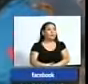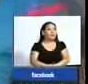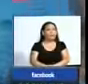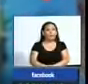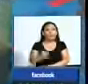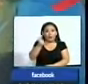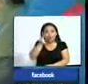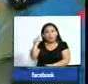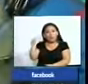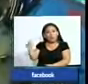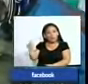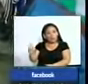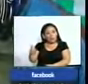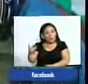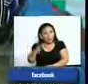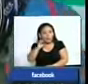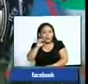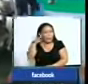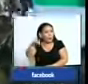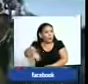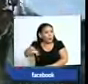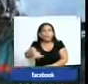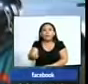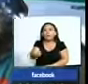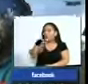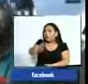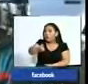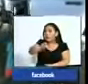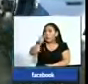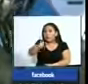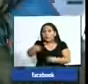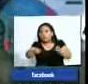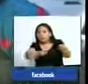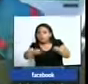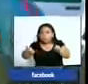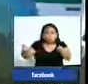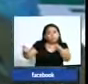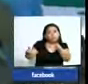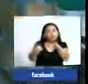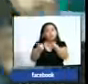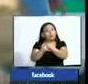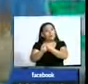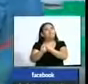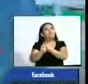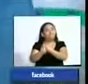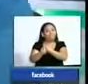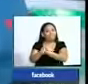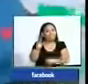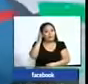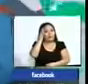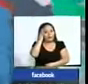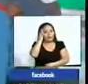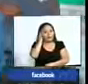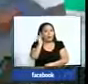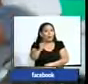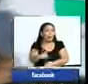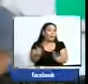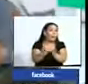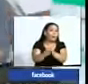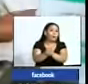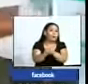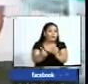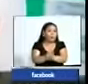Bien, ahí tenemos esta imagen que, como decíamos, información en desarrollo, accidentes de tránsito que se han convertido también en una de las principales causas de muerte en